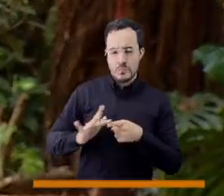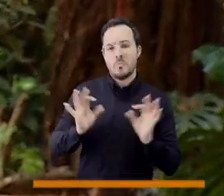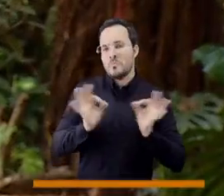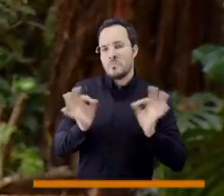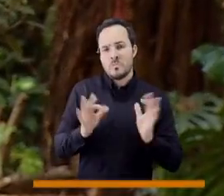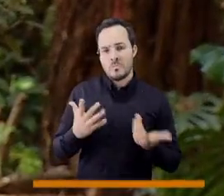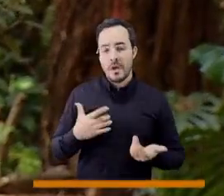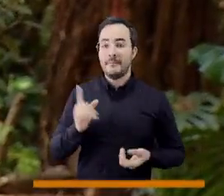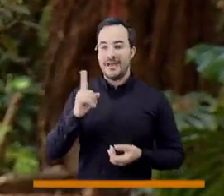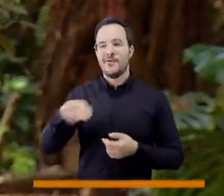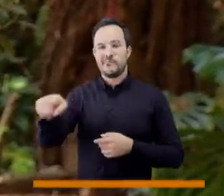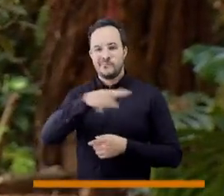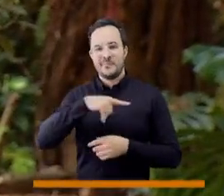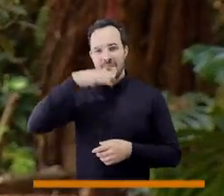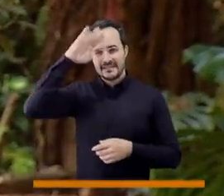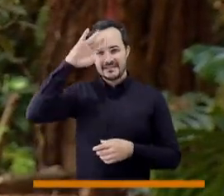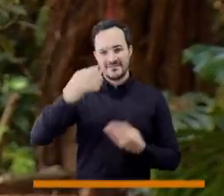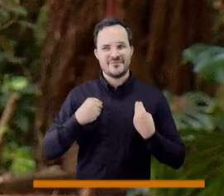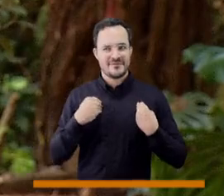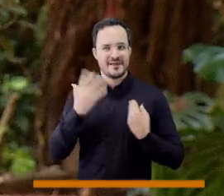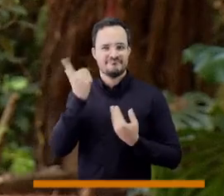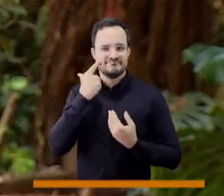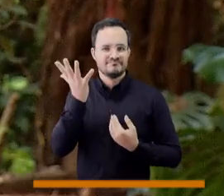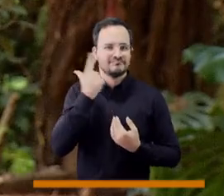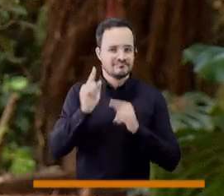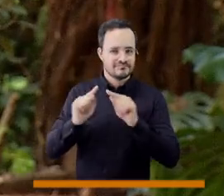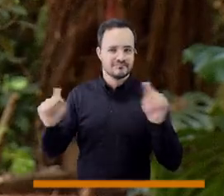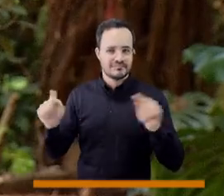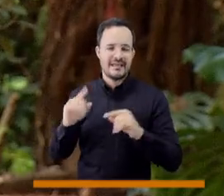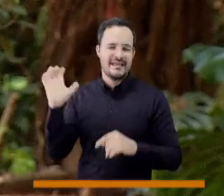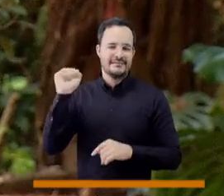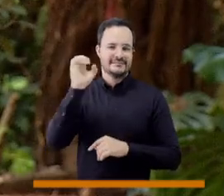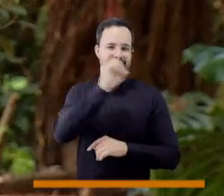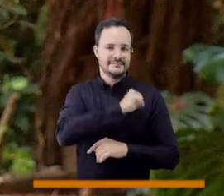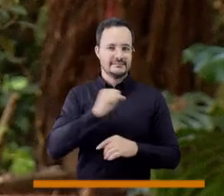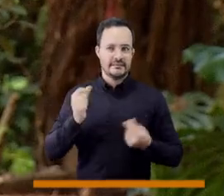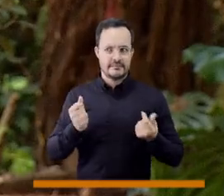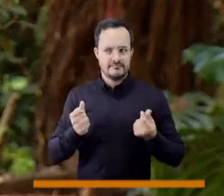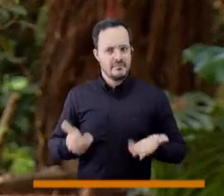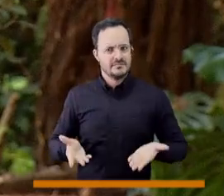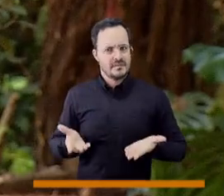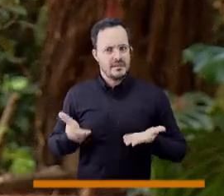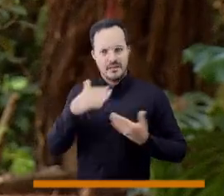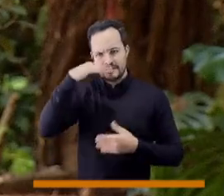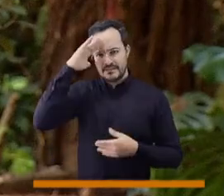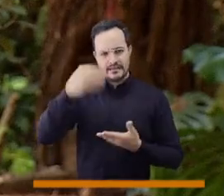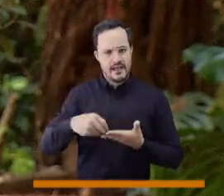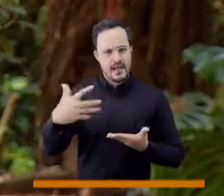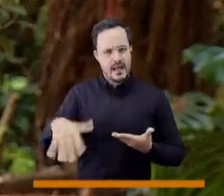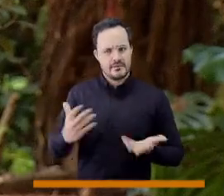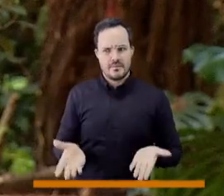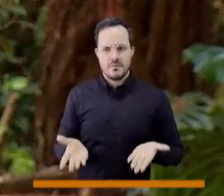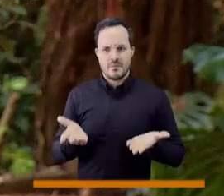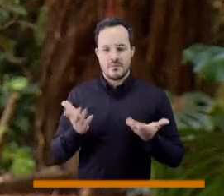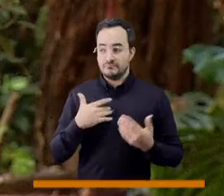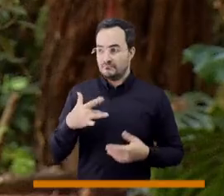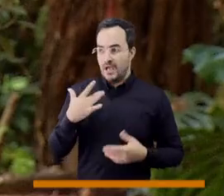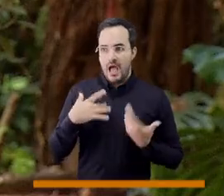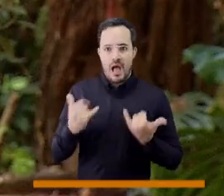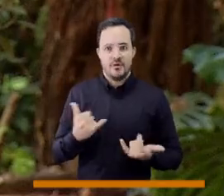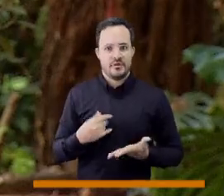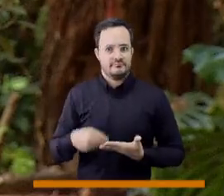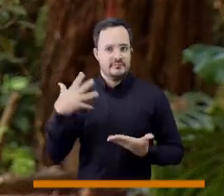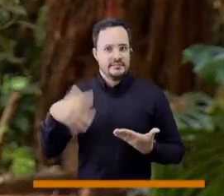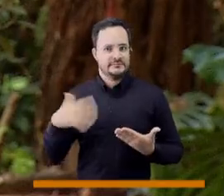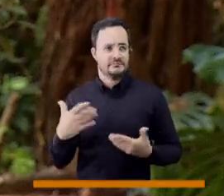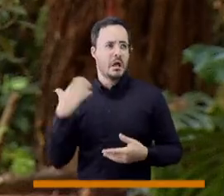no lo he experimentado, no lo he sufrido, pero como muchos ciudadanos lo están sintiendo en la ciudad de Medellín, sí se está percibiendo un